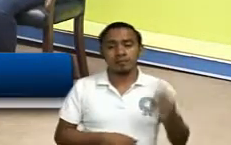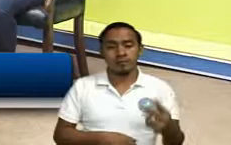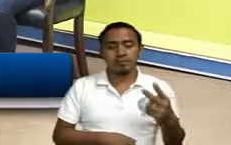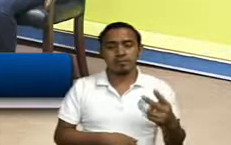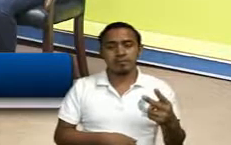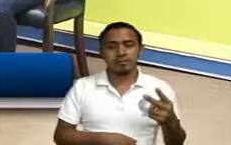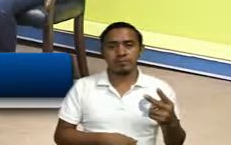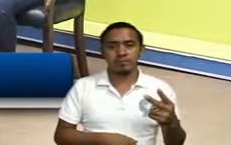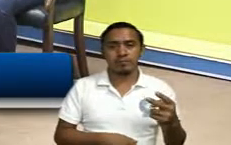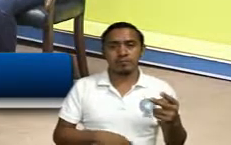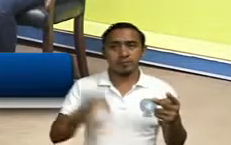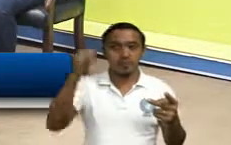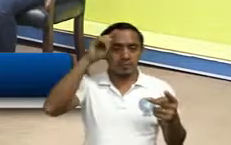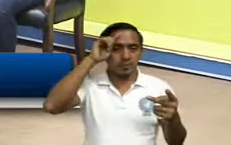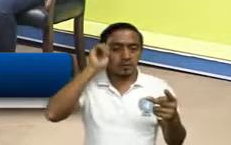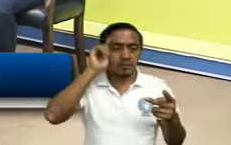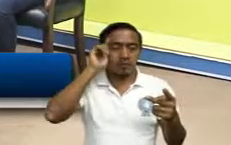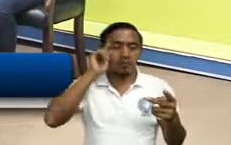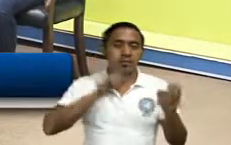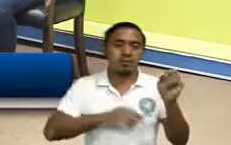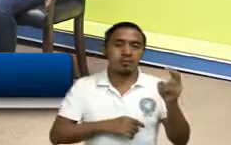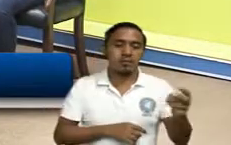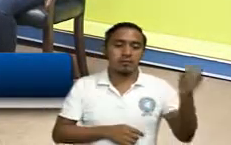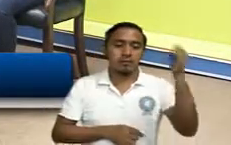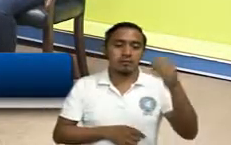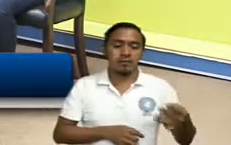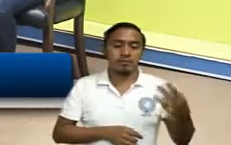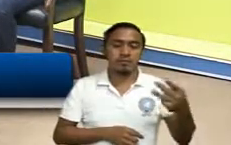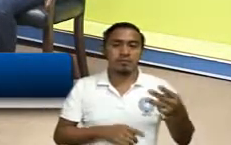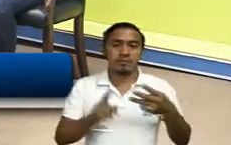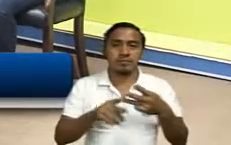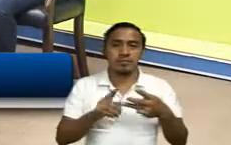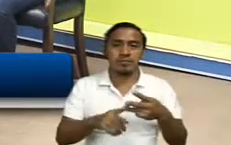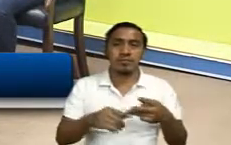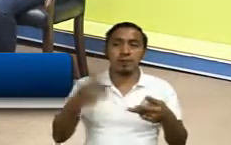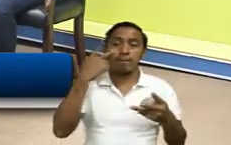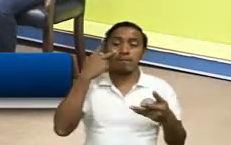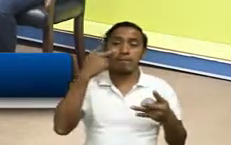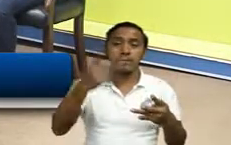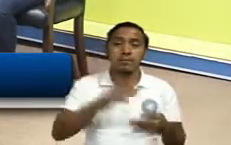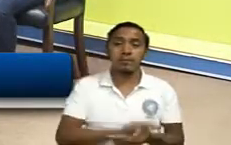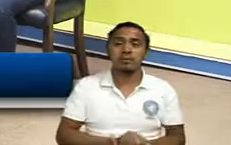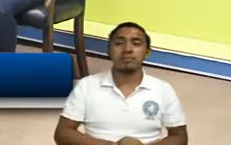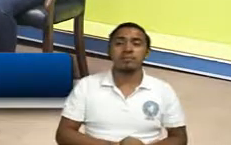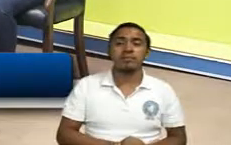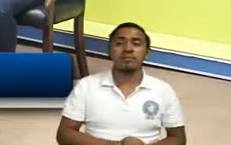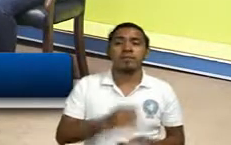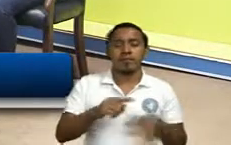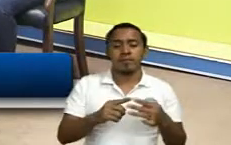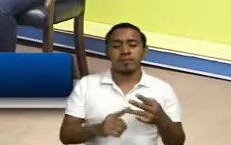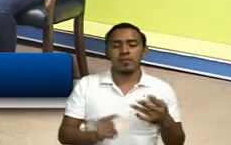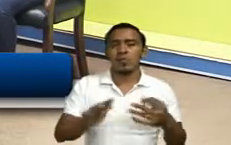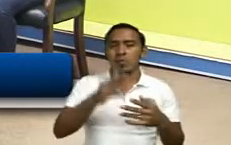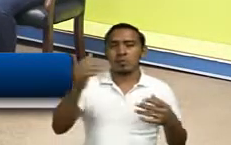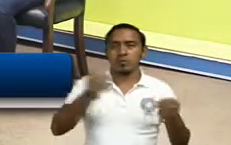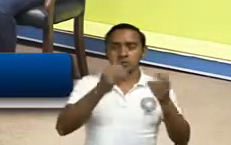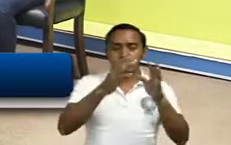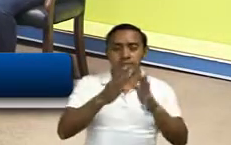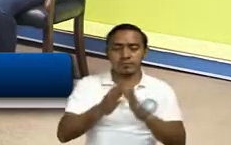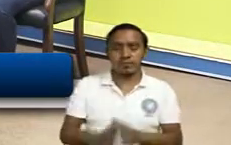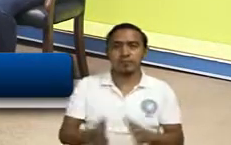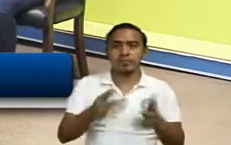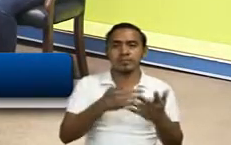la discapacidad intelectual y después le sigue la discapacidad visual. ¿Qué otras discapacidades van en orden